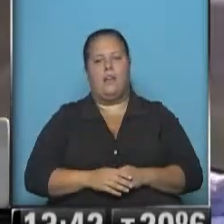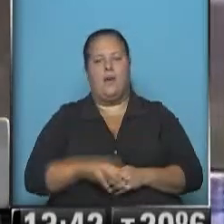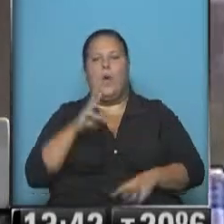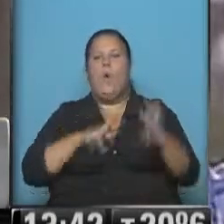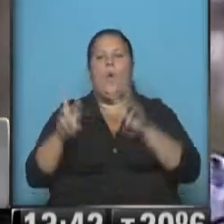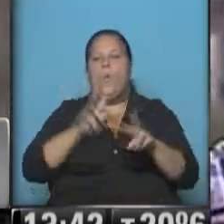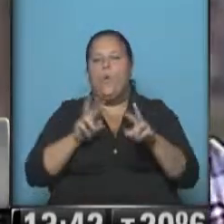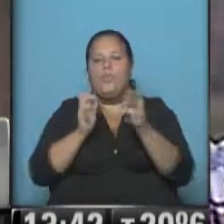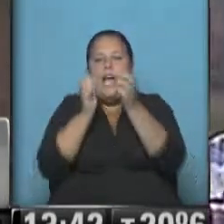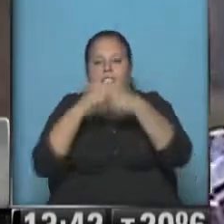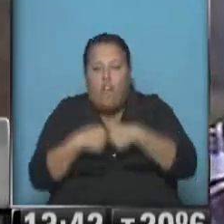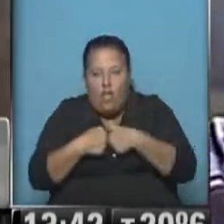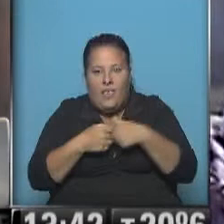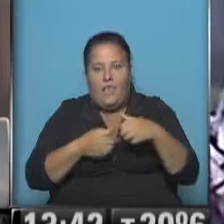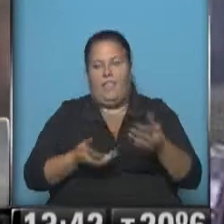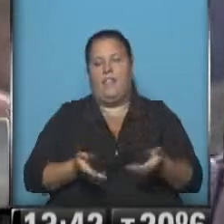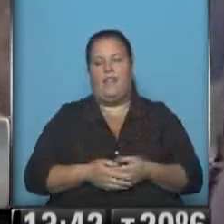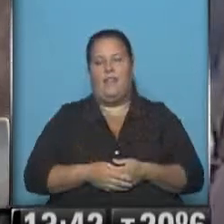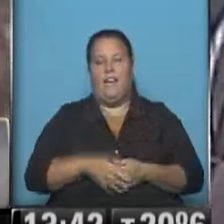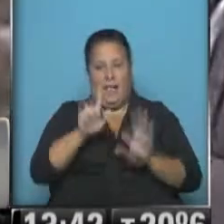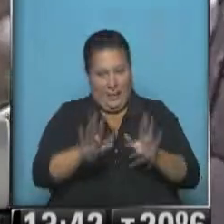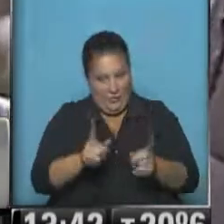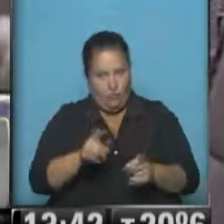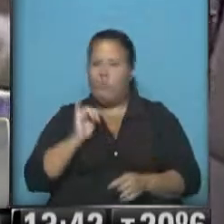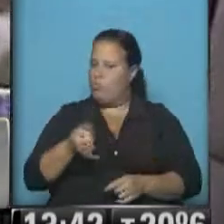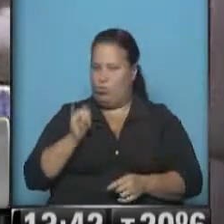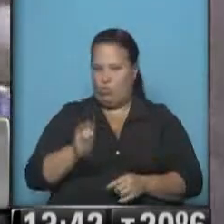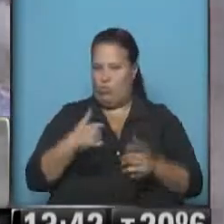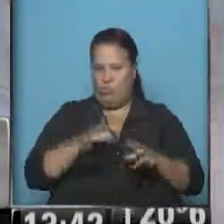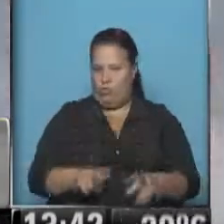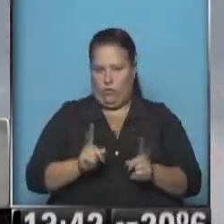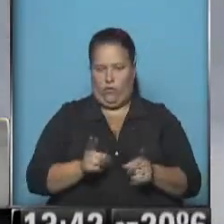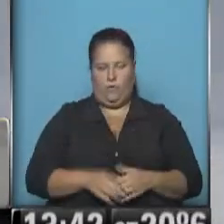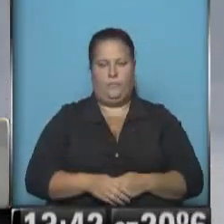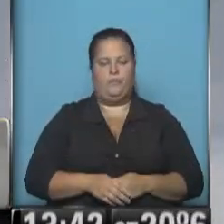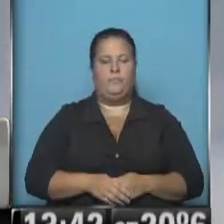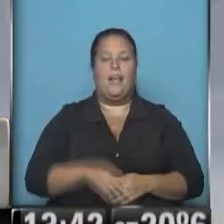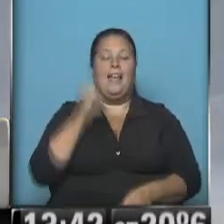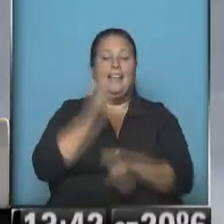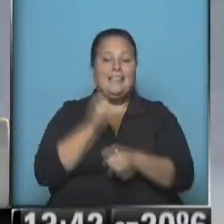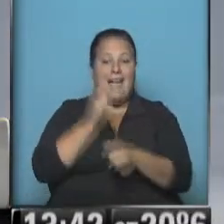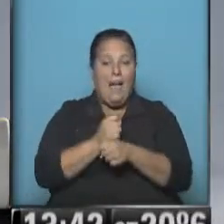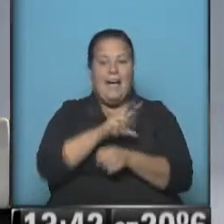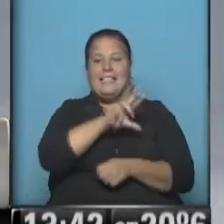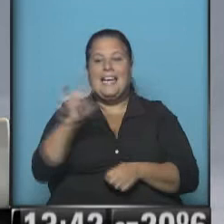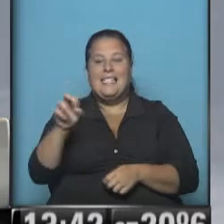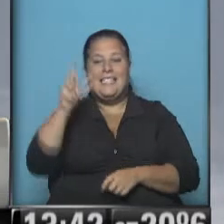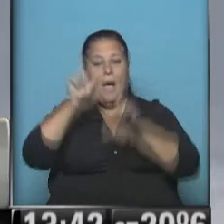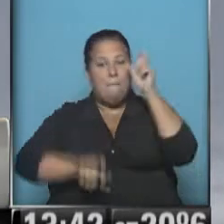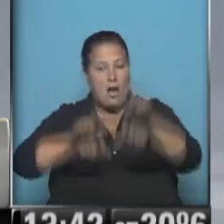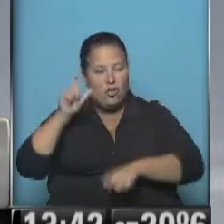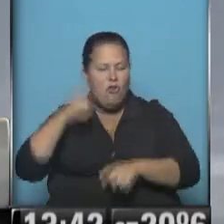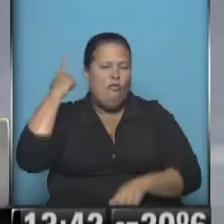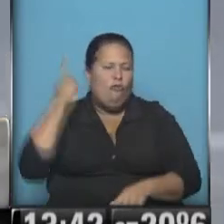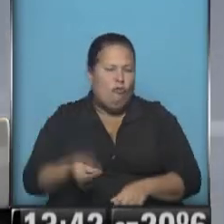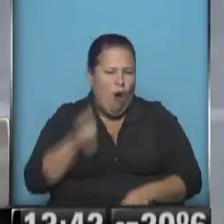buscar escondite, ¿no? ¿Se va a quedar acá? Sí. Si bien el trabajo de los casi 300 hombres es